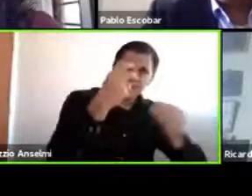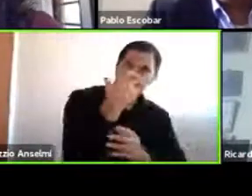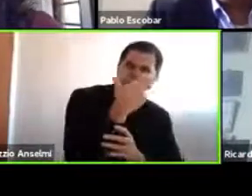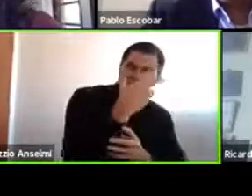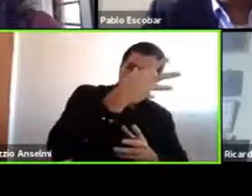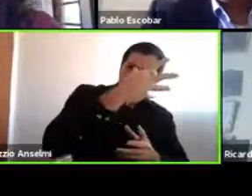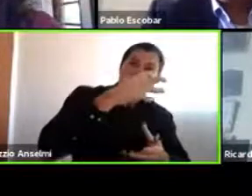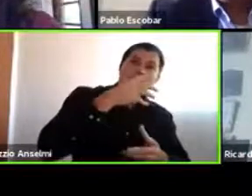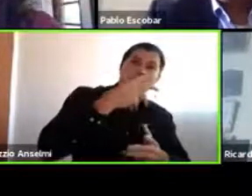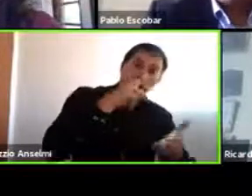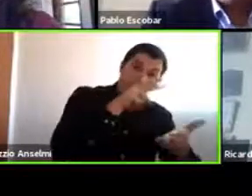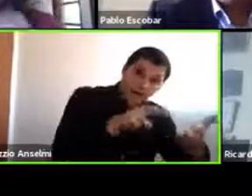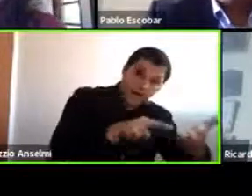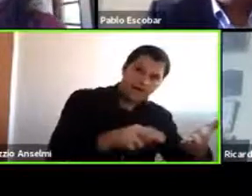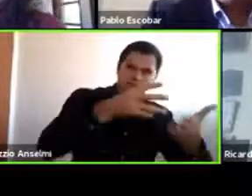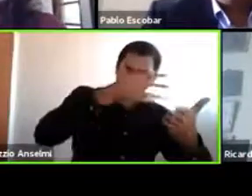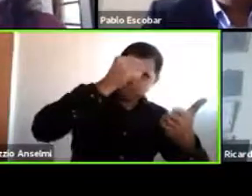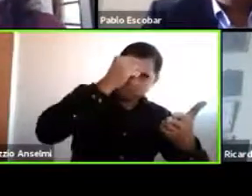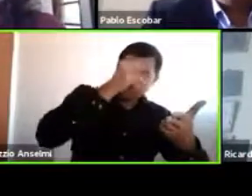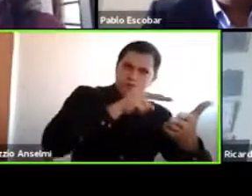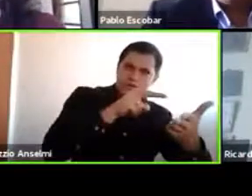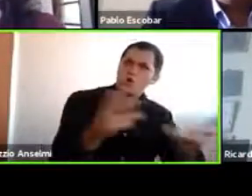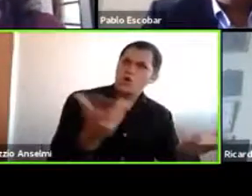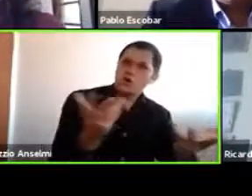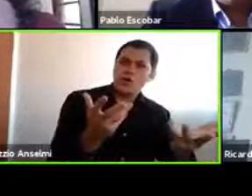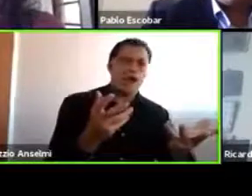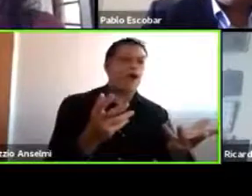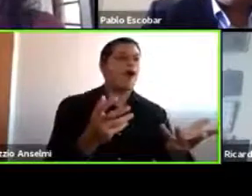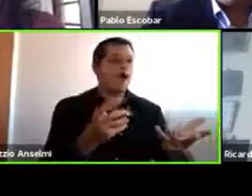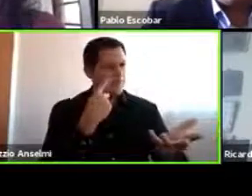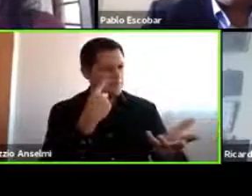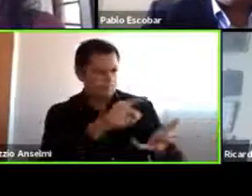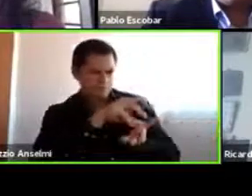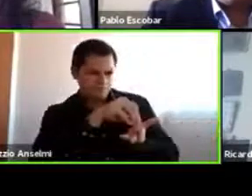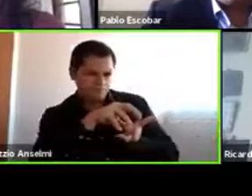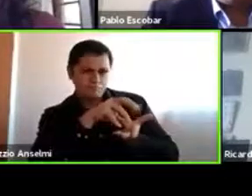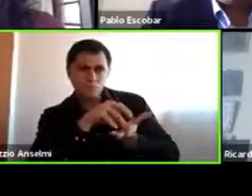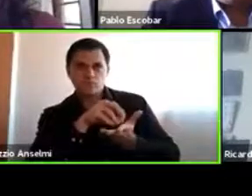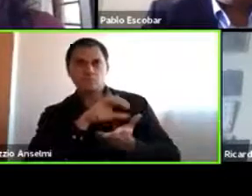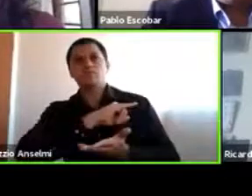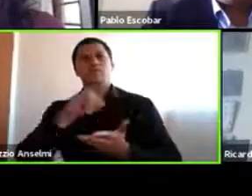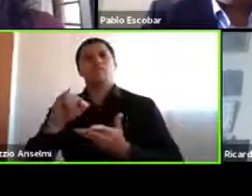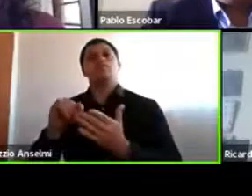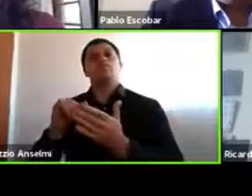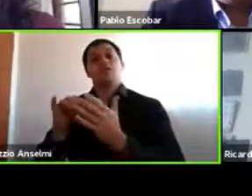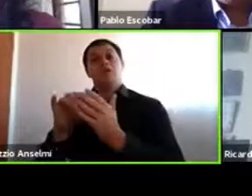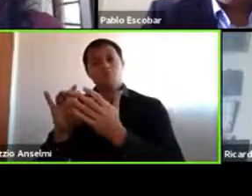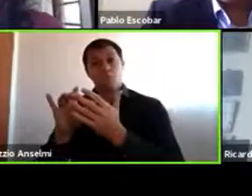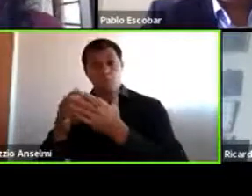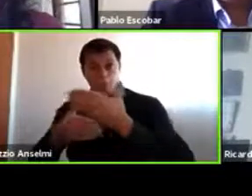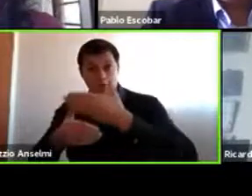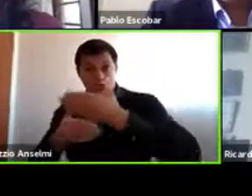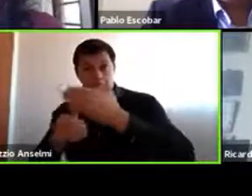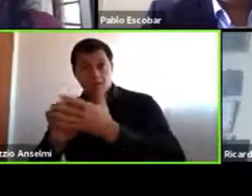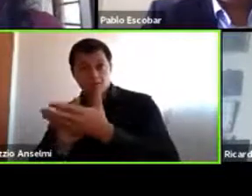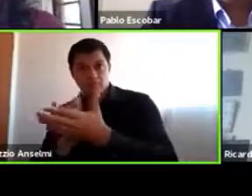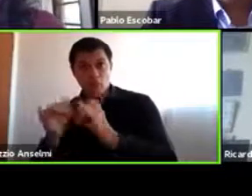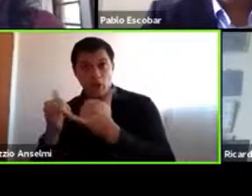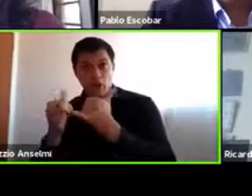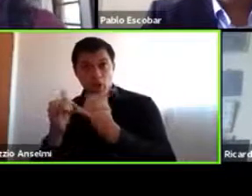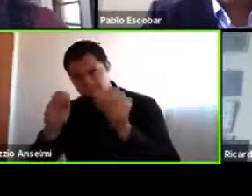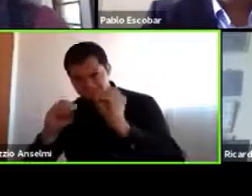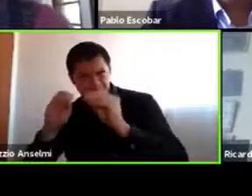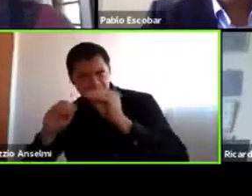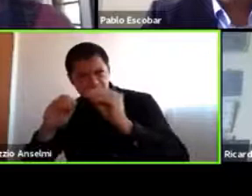conocimiento teórico en las decisiones que va tomando el programa a medida que los niños avanzan en su aprendizaje, eso es lo primero,